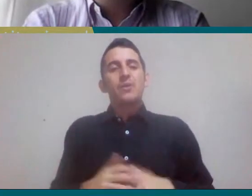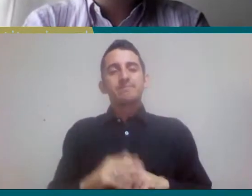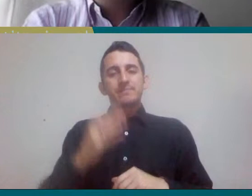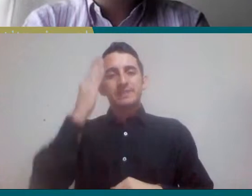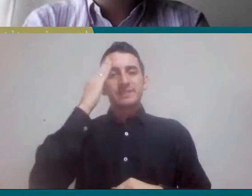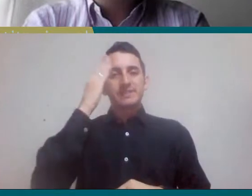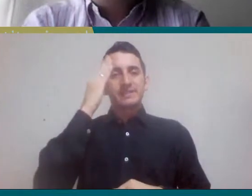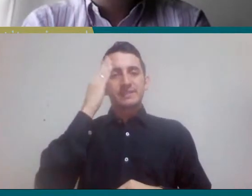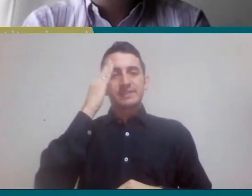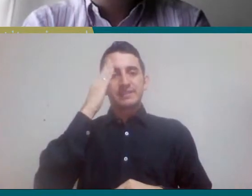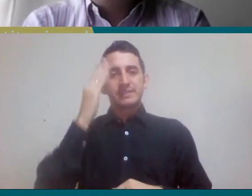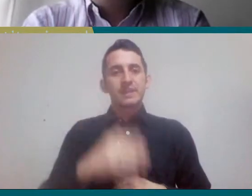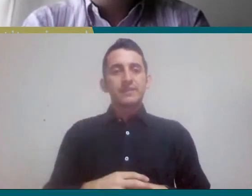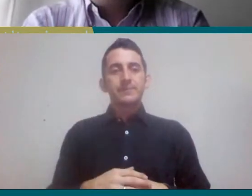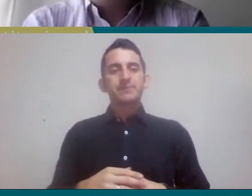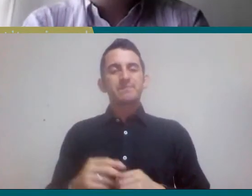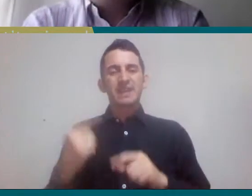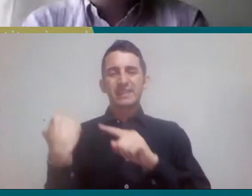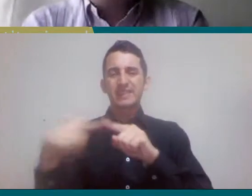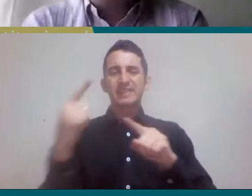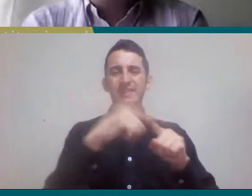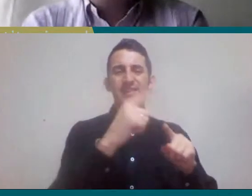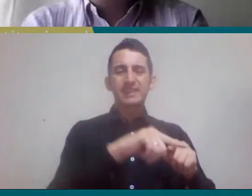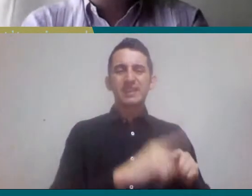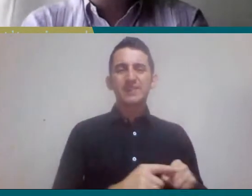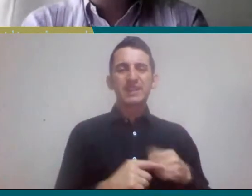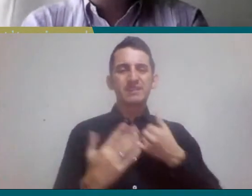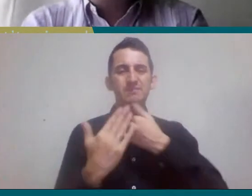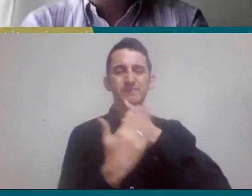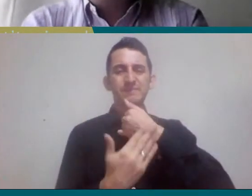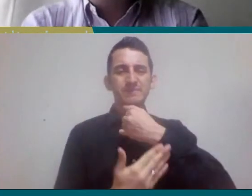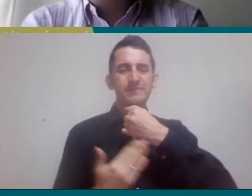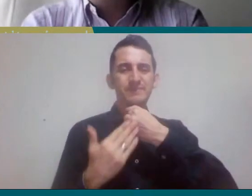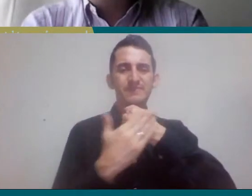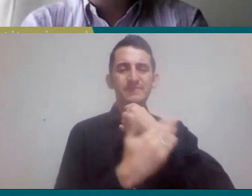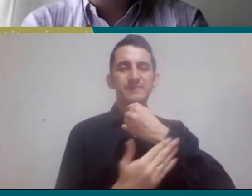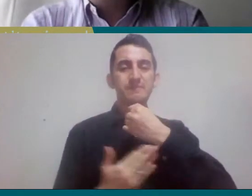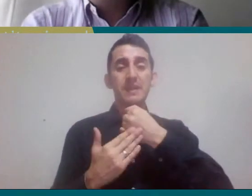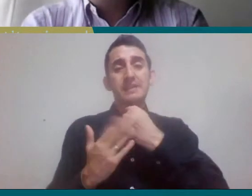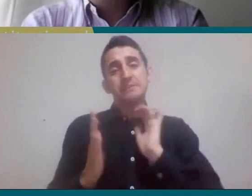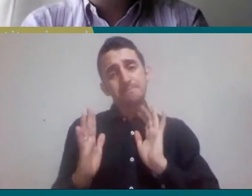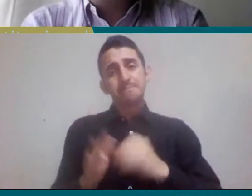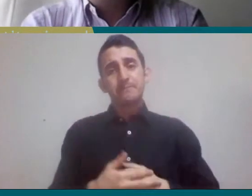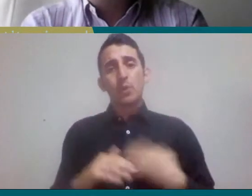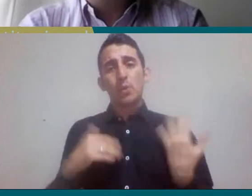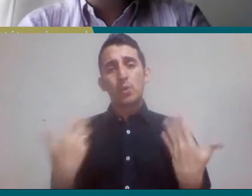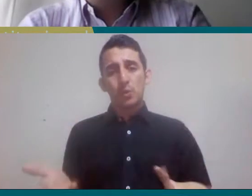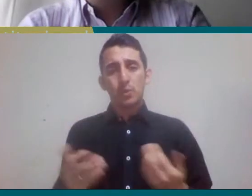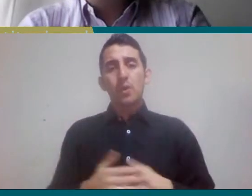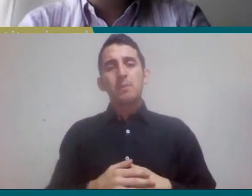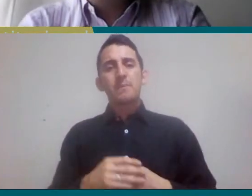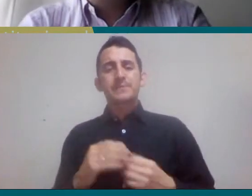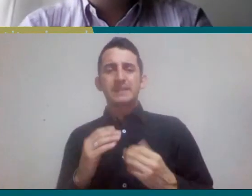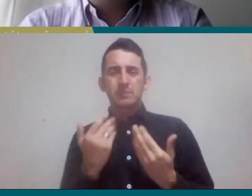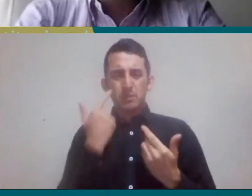que hay bastantes rebrotes en diferentes partes y a ver cómo las